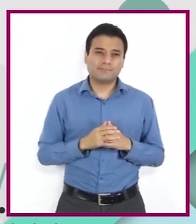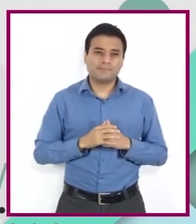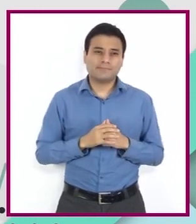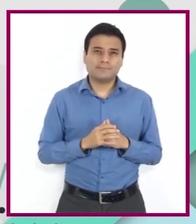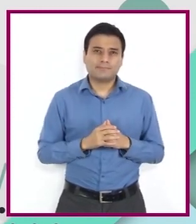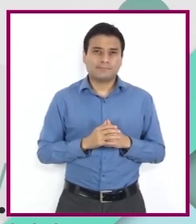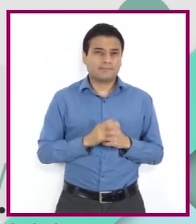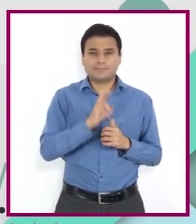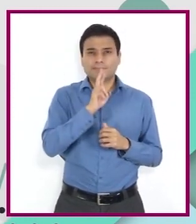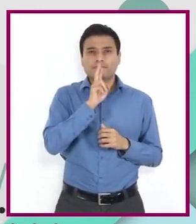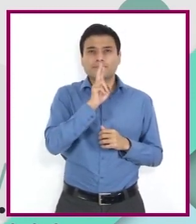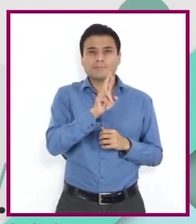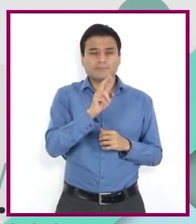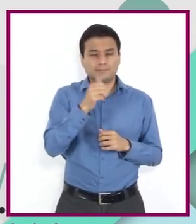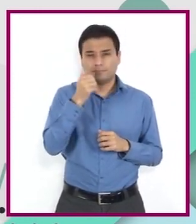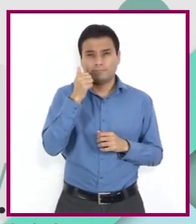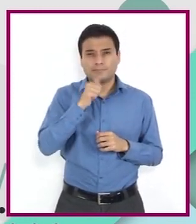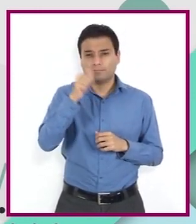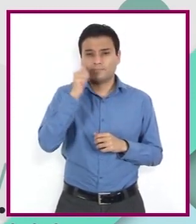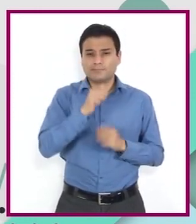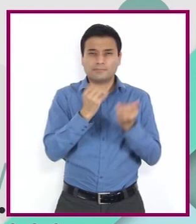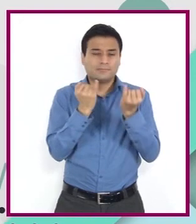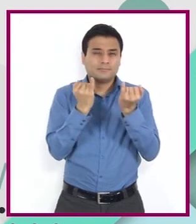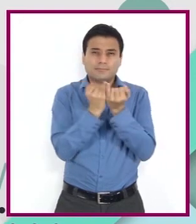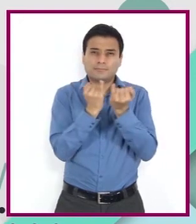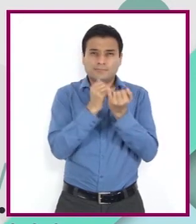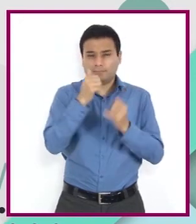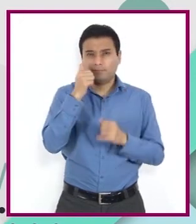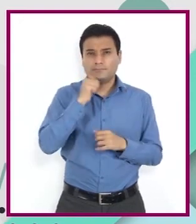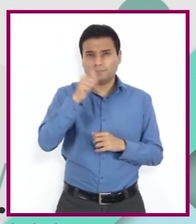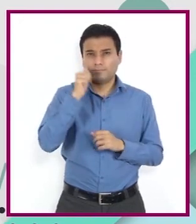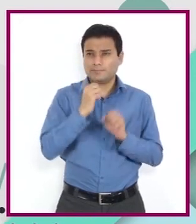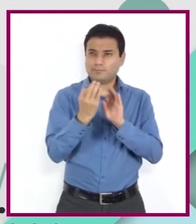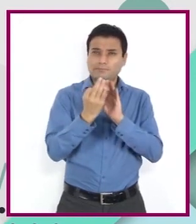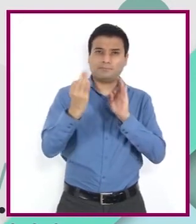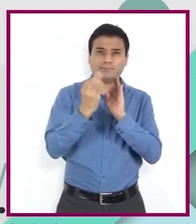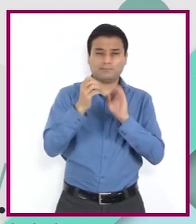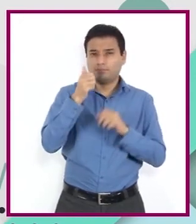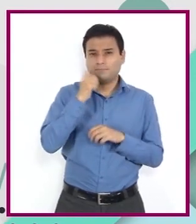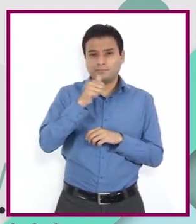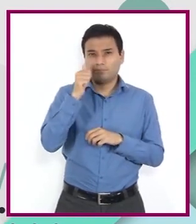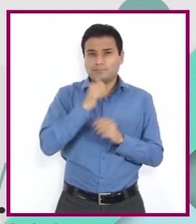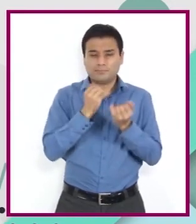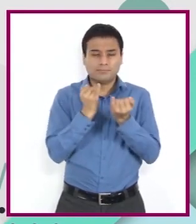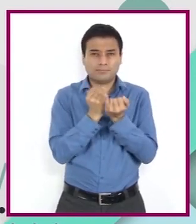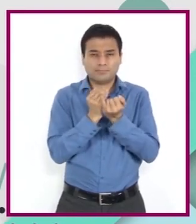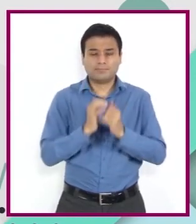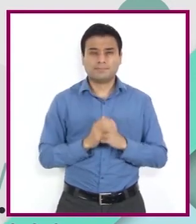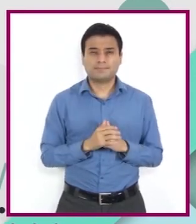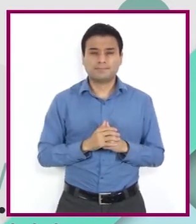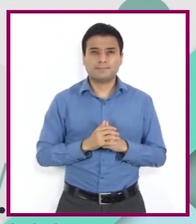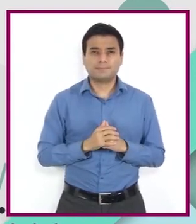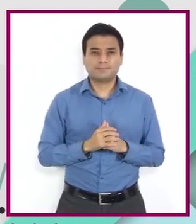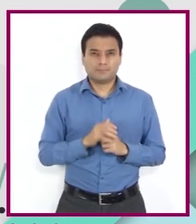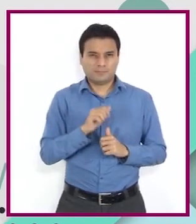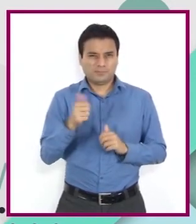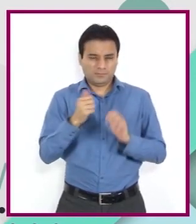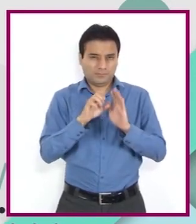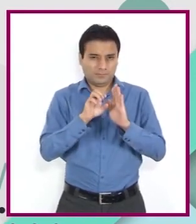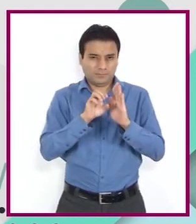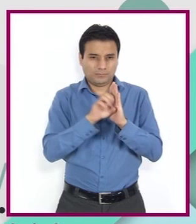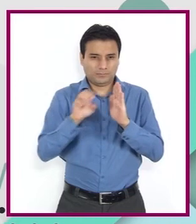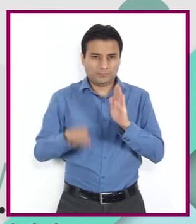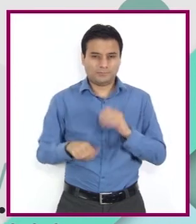mismo resultado, es decir, la distancia siempre es la misma. Otra afirmación puede ser que